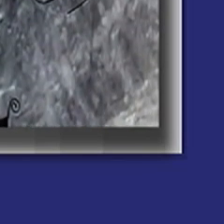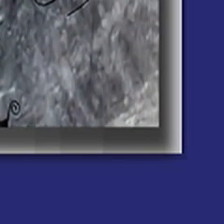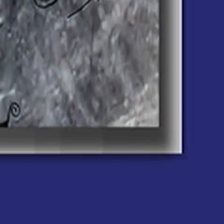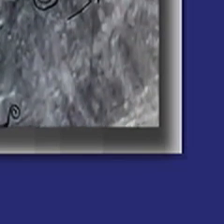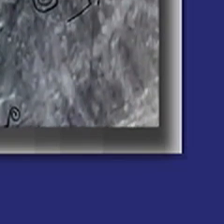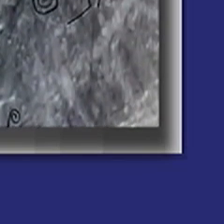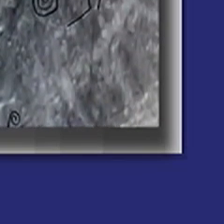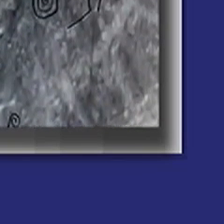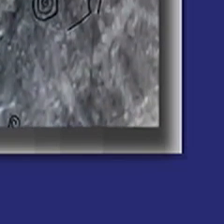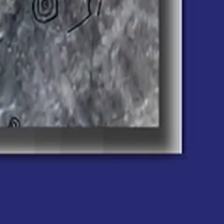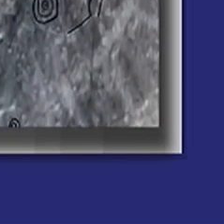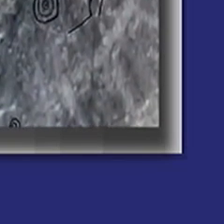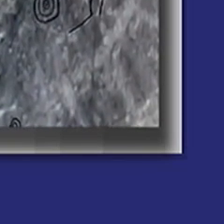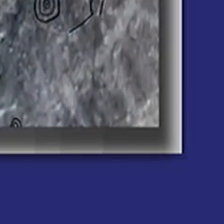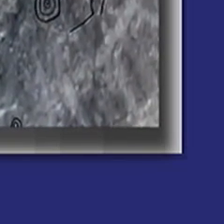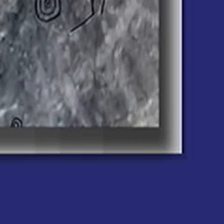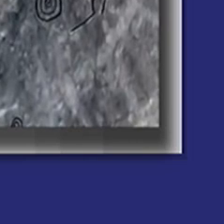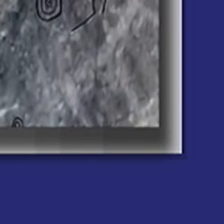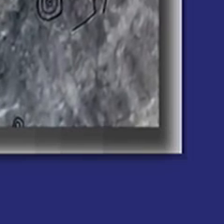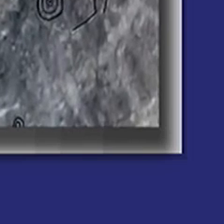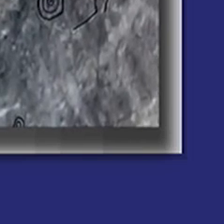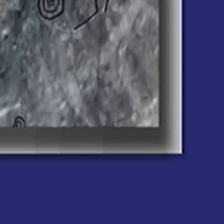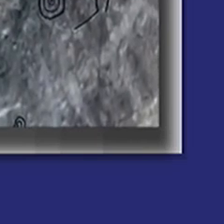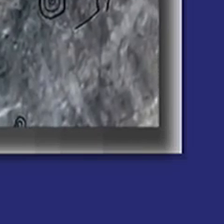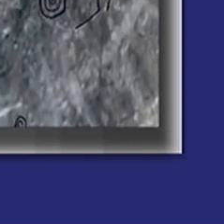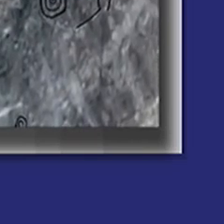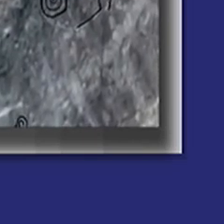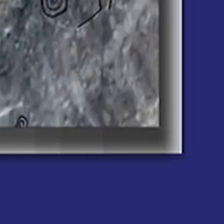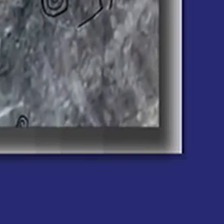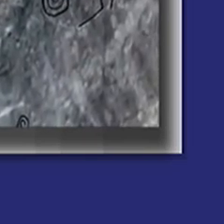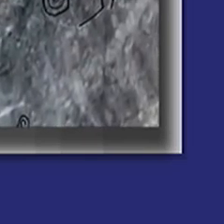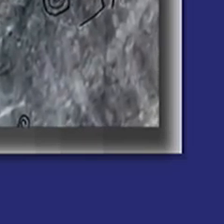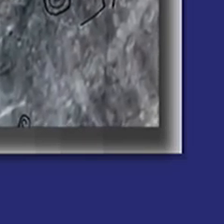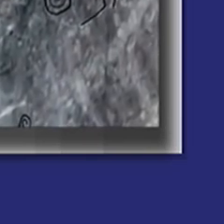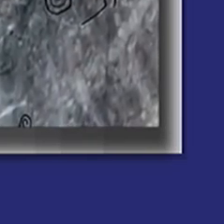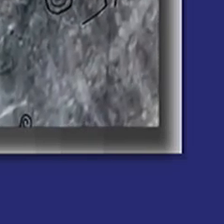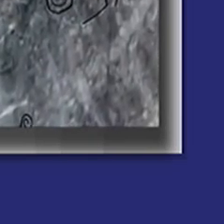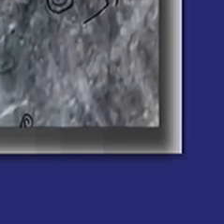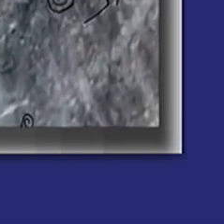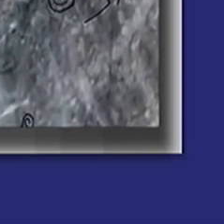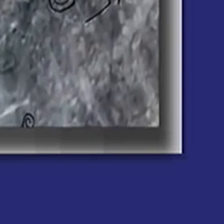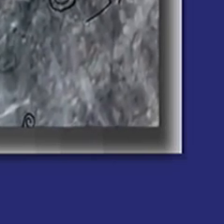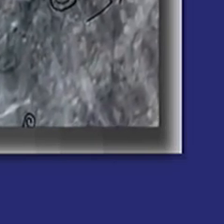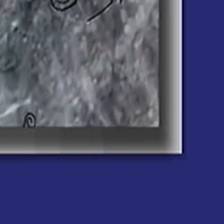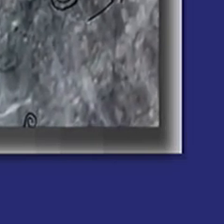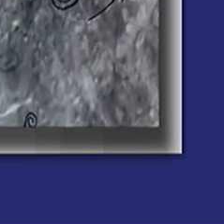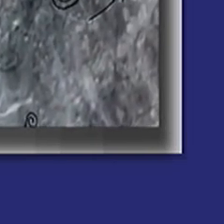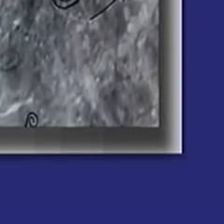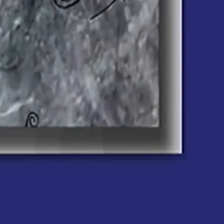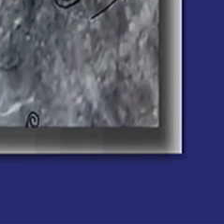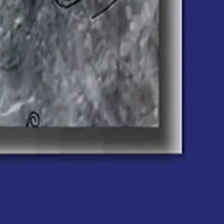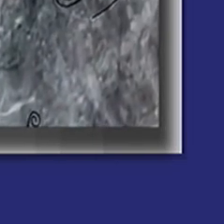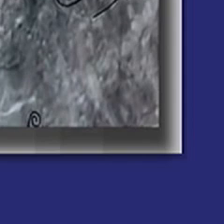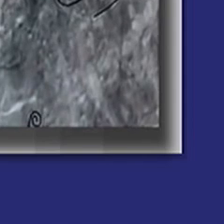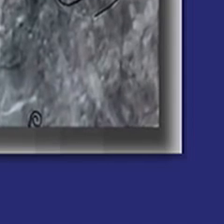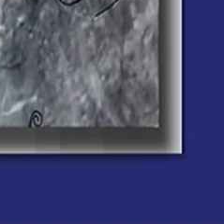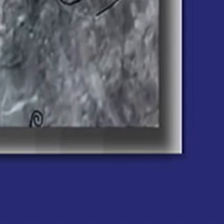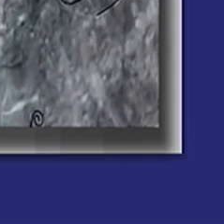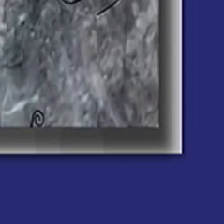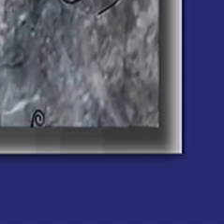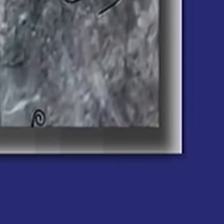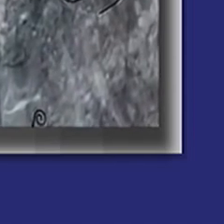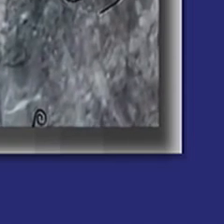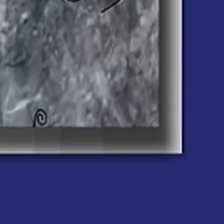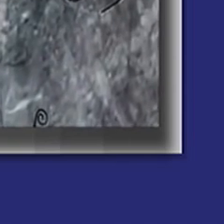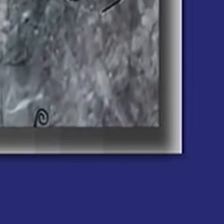muestran similitudes con otros sitios de arte rupestre de Brasil, Colombia y otros lugares más lejanos, comunicó